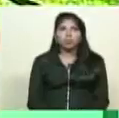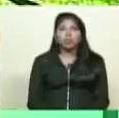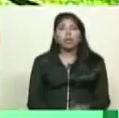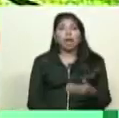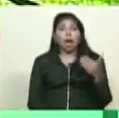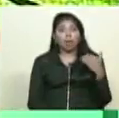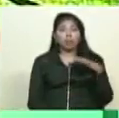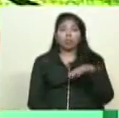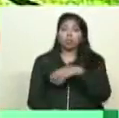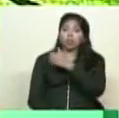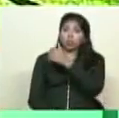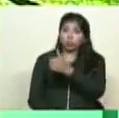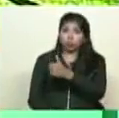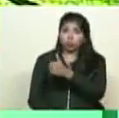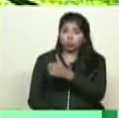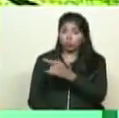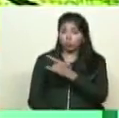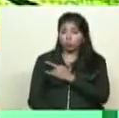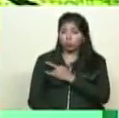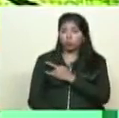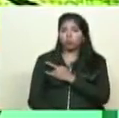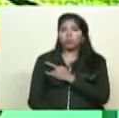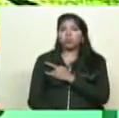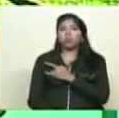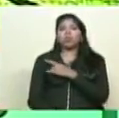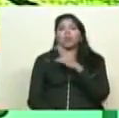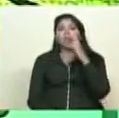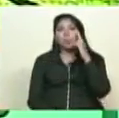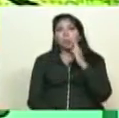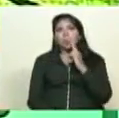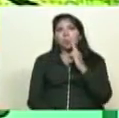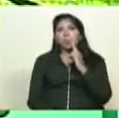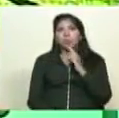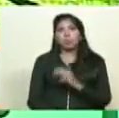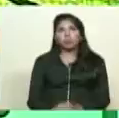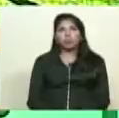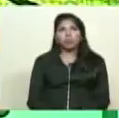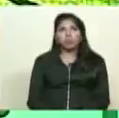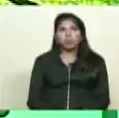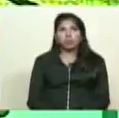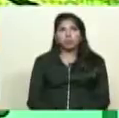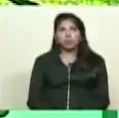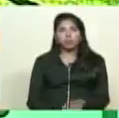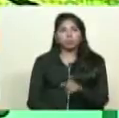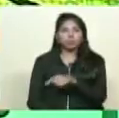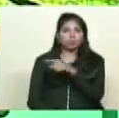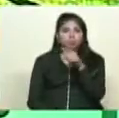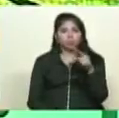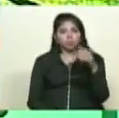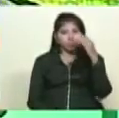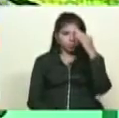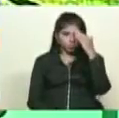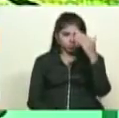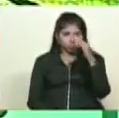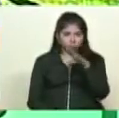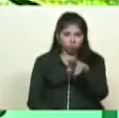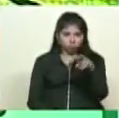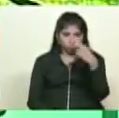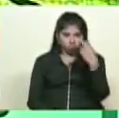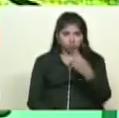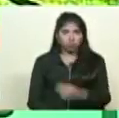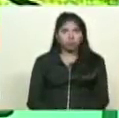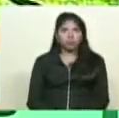Militar Bolivariana. Ahora el rector es el compañero Félix Osorio. Desde aquí, Félix Osorio. Yo